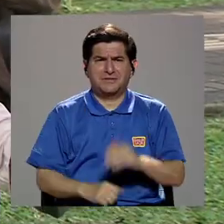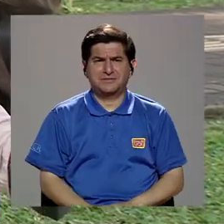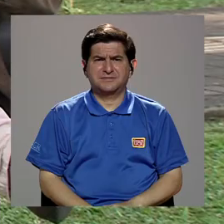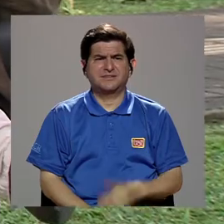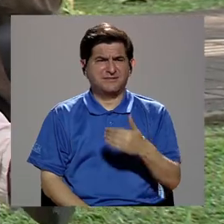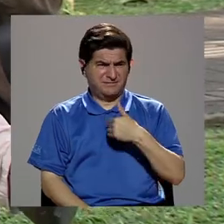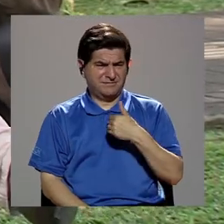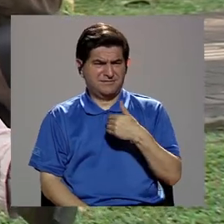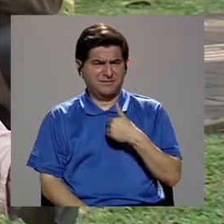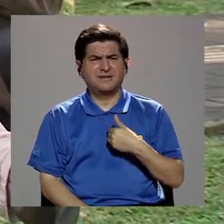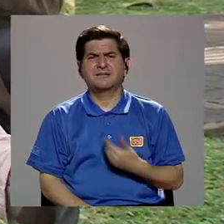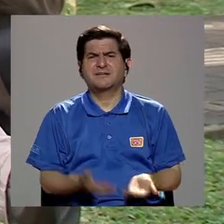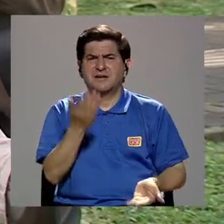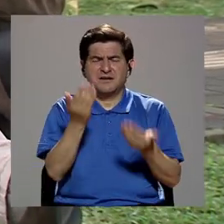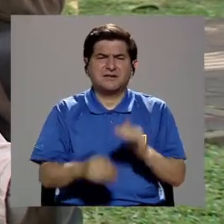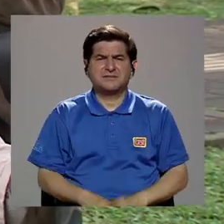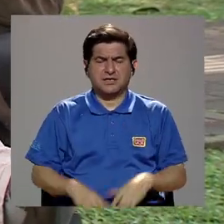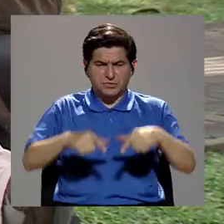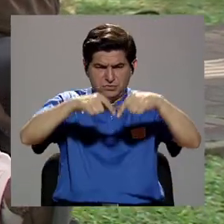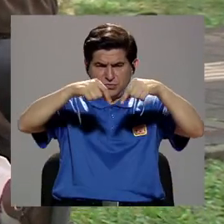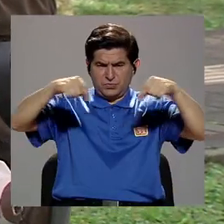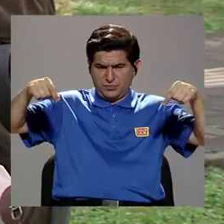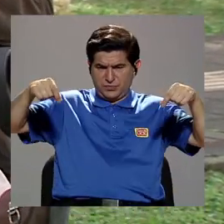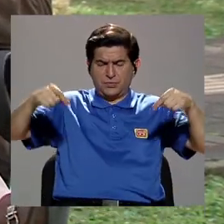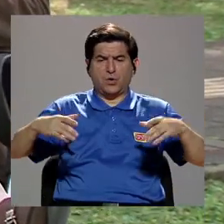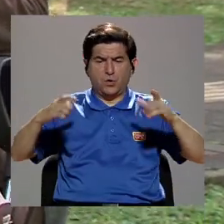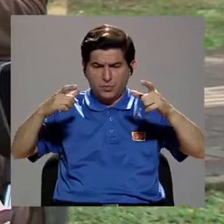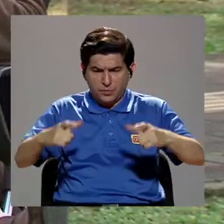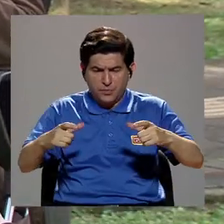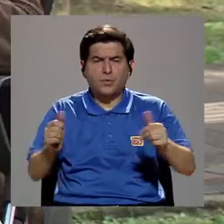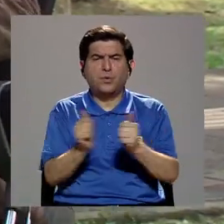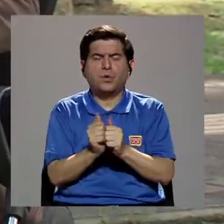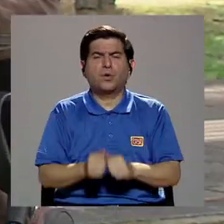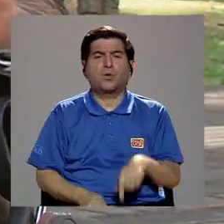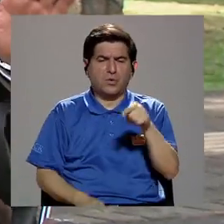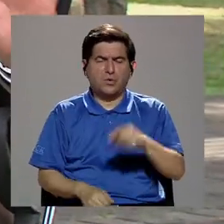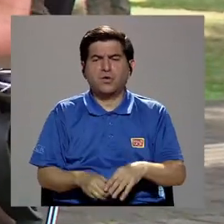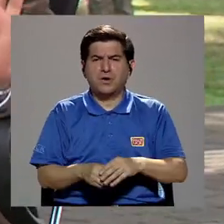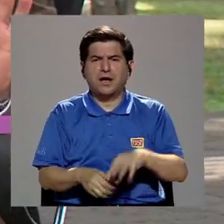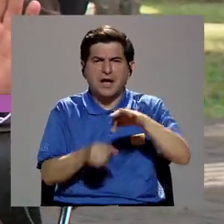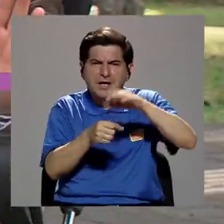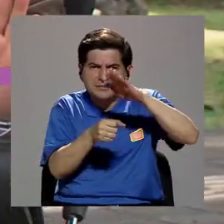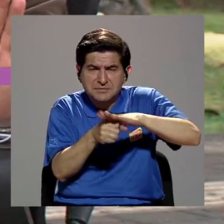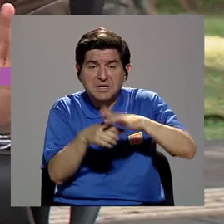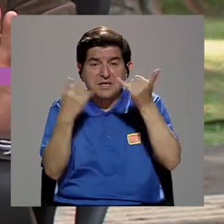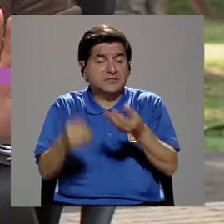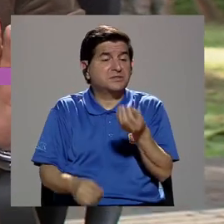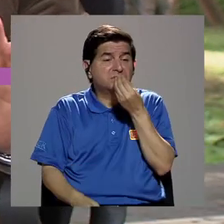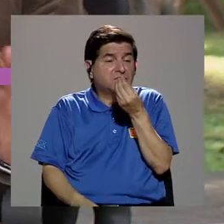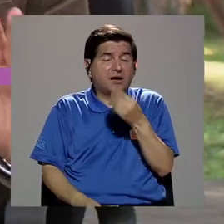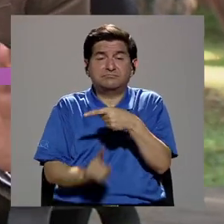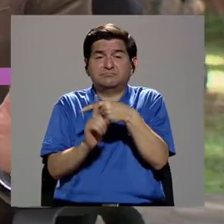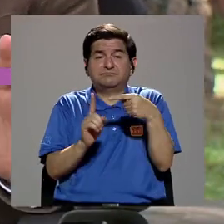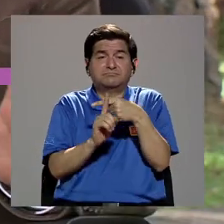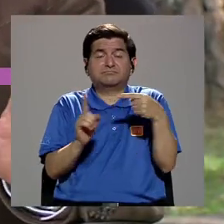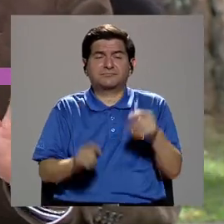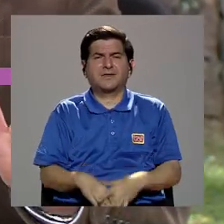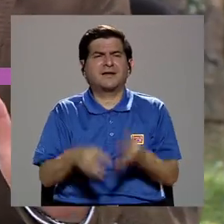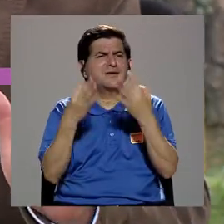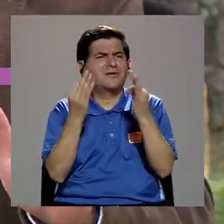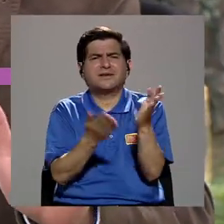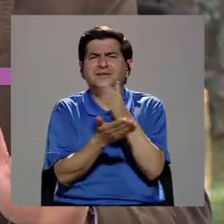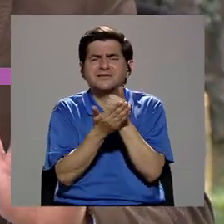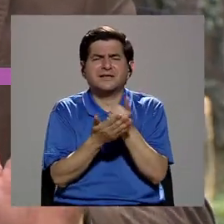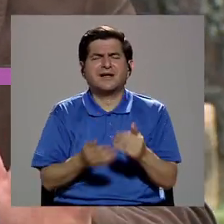llevan una bolsita o un topercito pequeño con algunas semillas, alguna cosa, y eso ya fue una merienda. Ajá. ¿Verdad? Lo que andamos buscando es algo